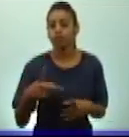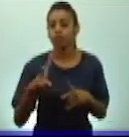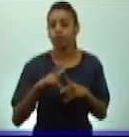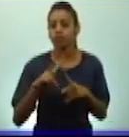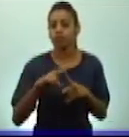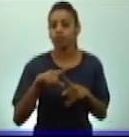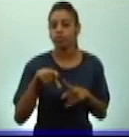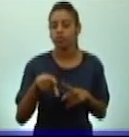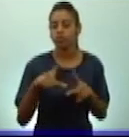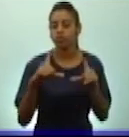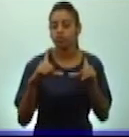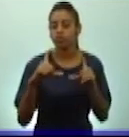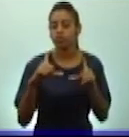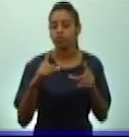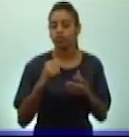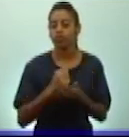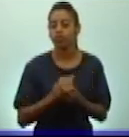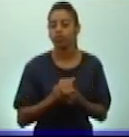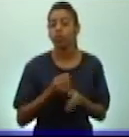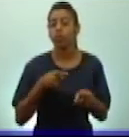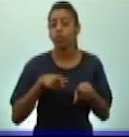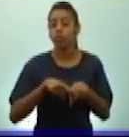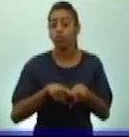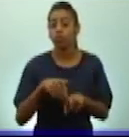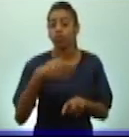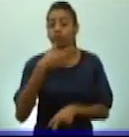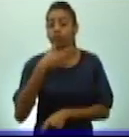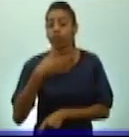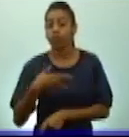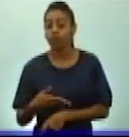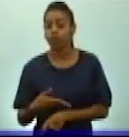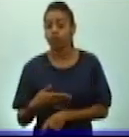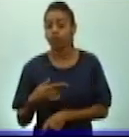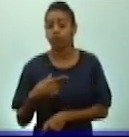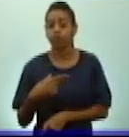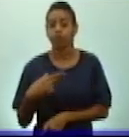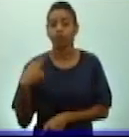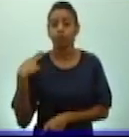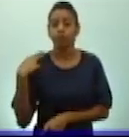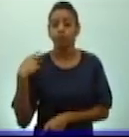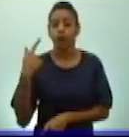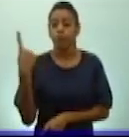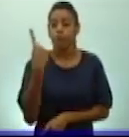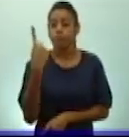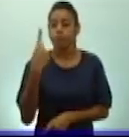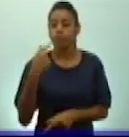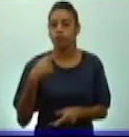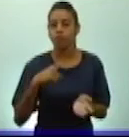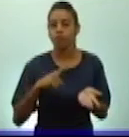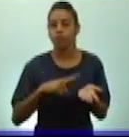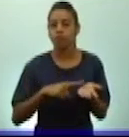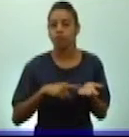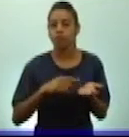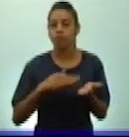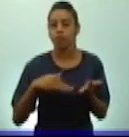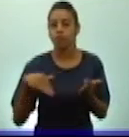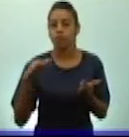en sexto grado, que junto a Fidel, que fue nombrado primer ministro desde el 24 de febrero